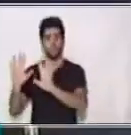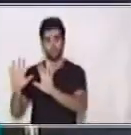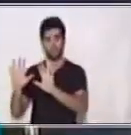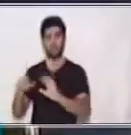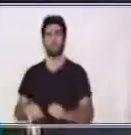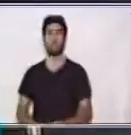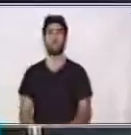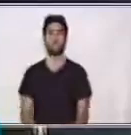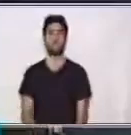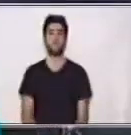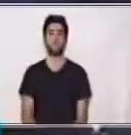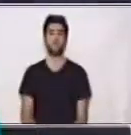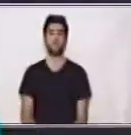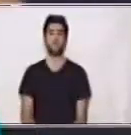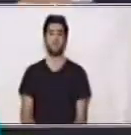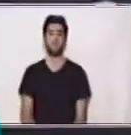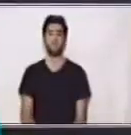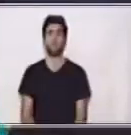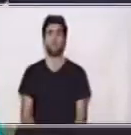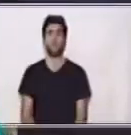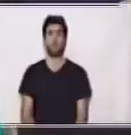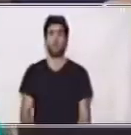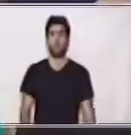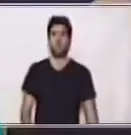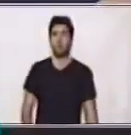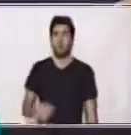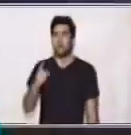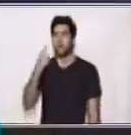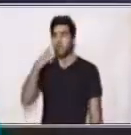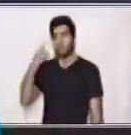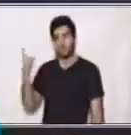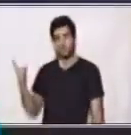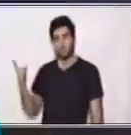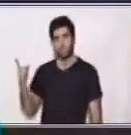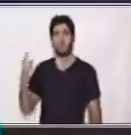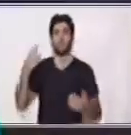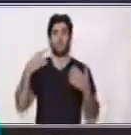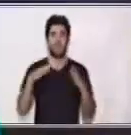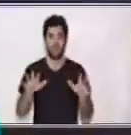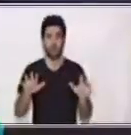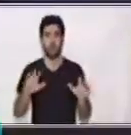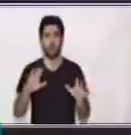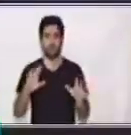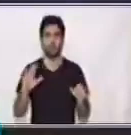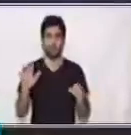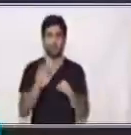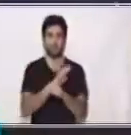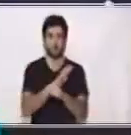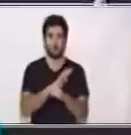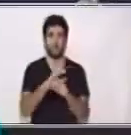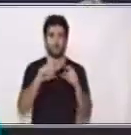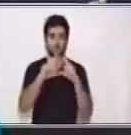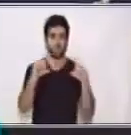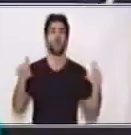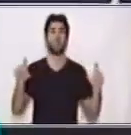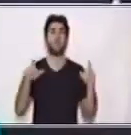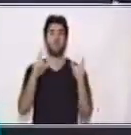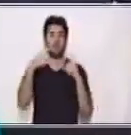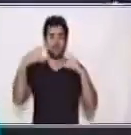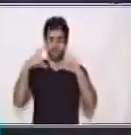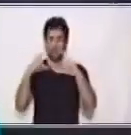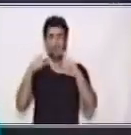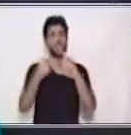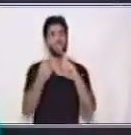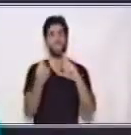más 10. ¿Vea? Aquí tenemos toda la expresión. Aquí todavía no hemos sacado hasta el paréntesis